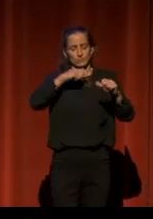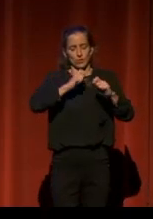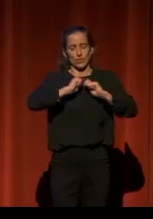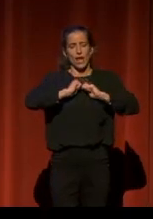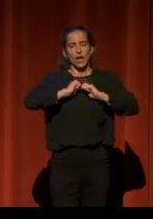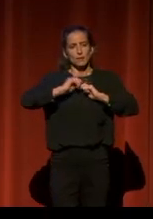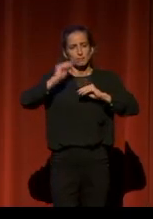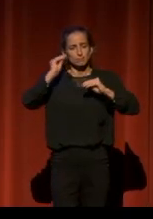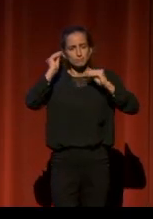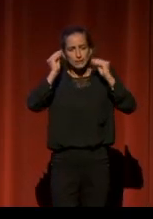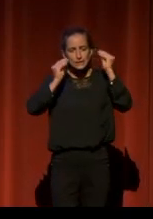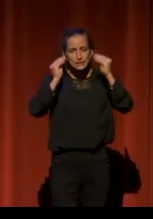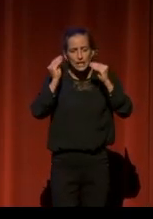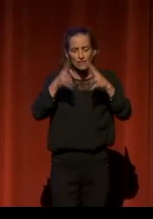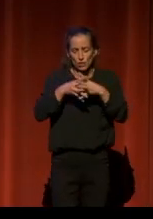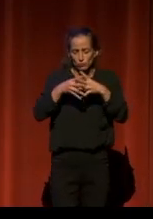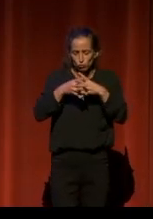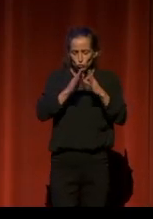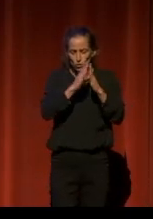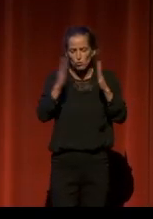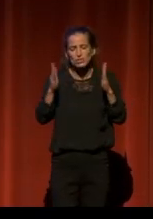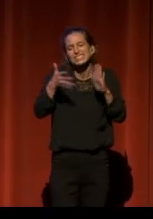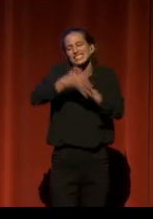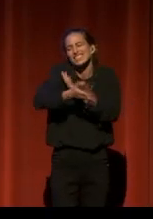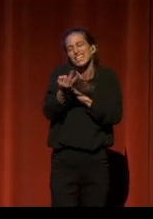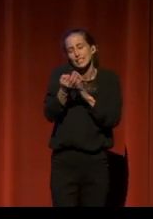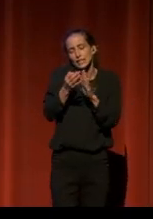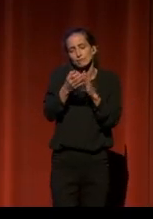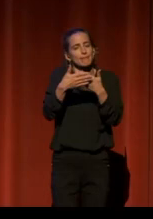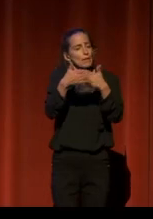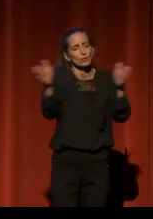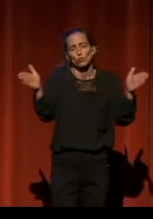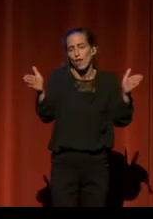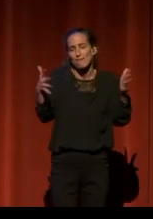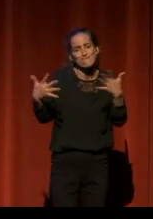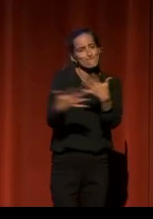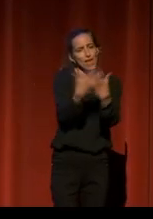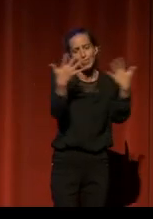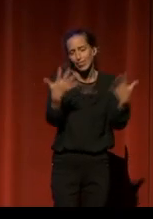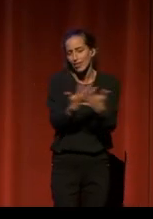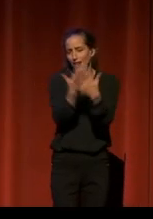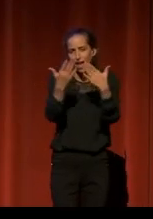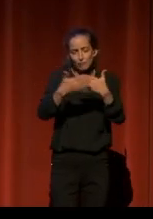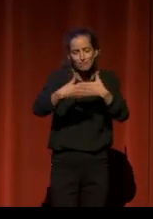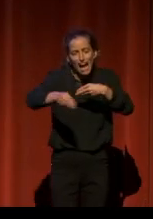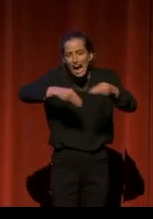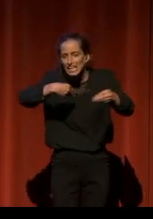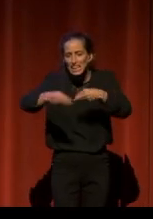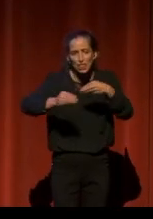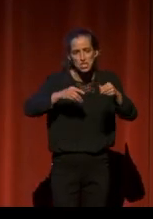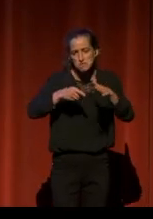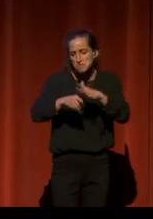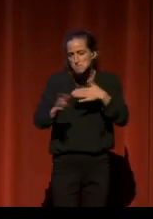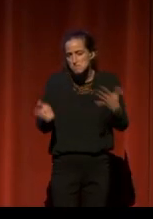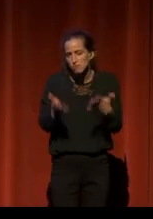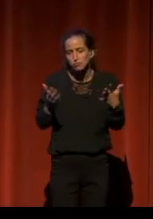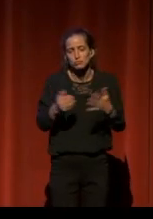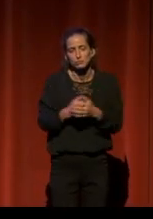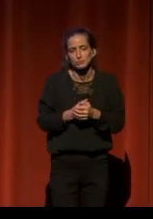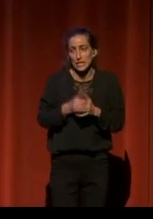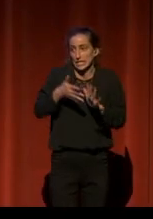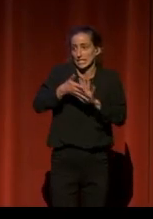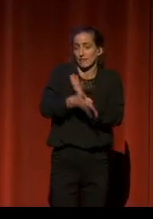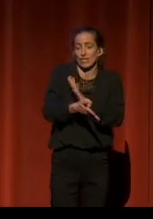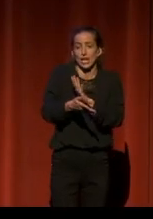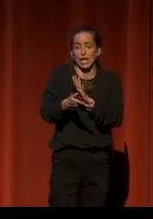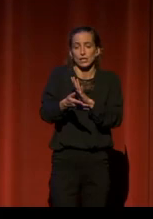bibliotecaria como un espacio de de apertura de mezcla de agilización también eh eh Eso no significa que no no